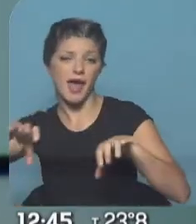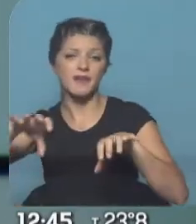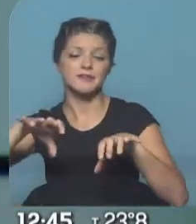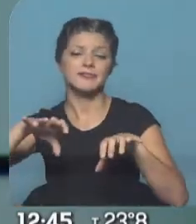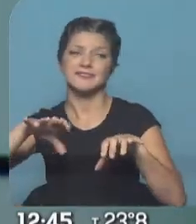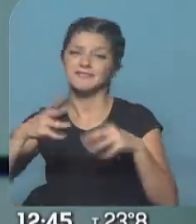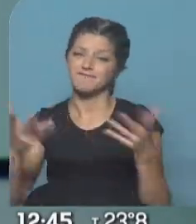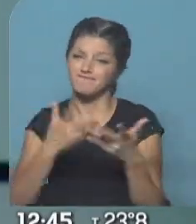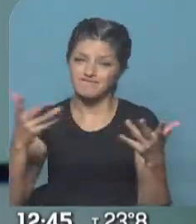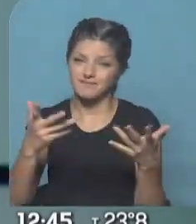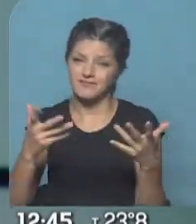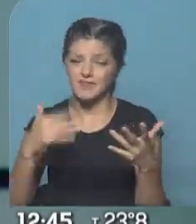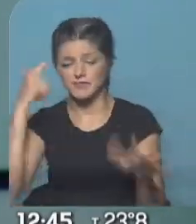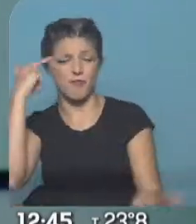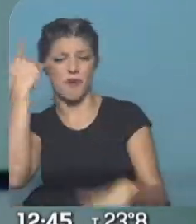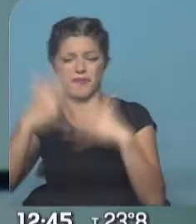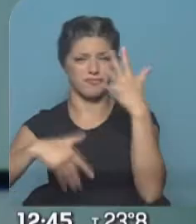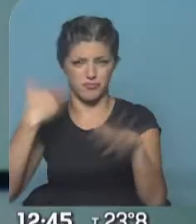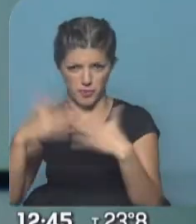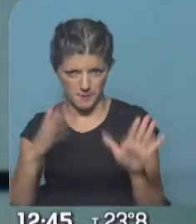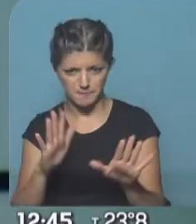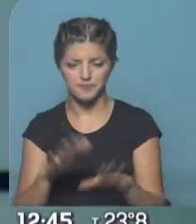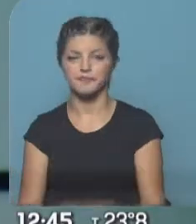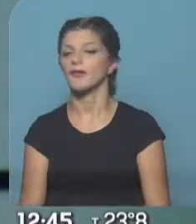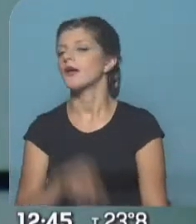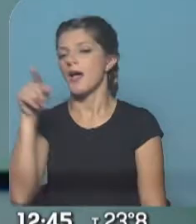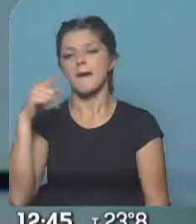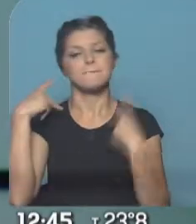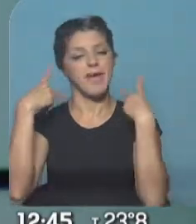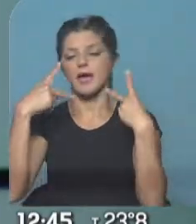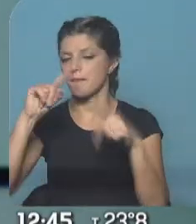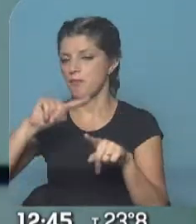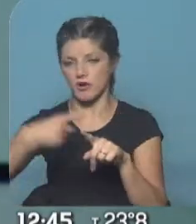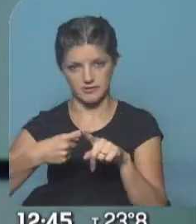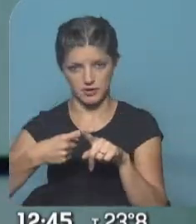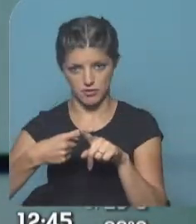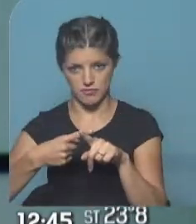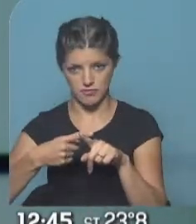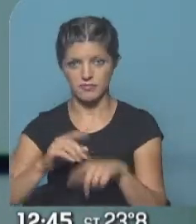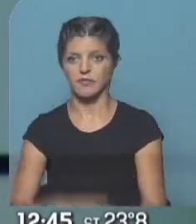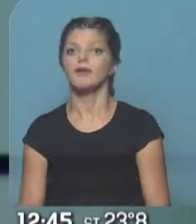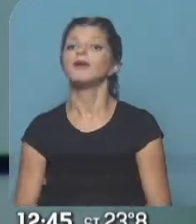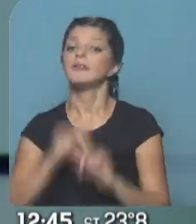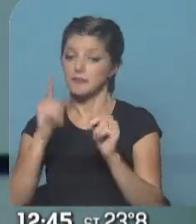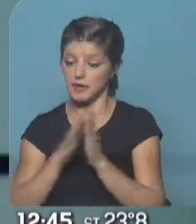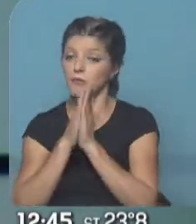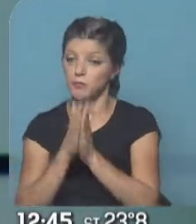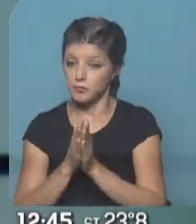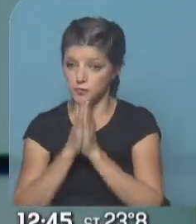sino al revés, confunde. Esto es un viaje eminentemente político, eminentemente pastoral,